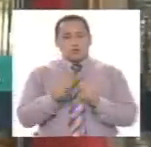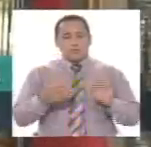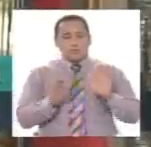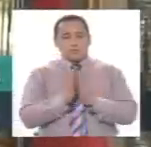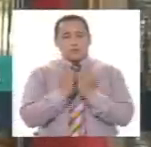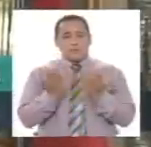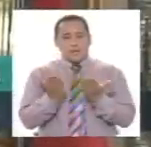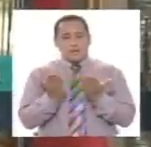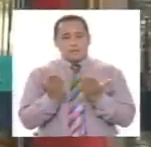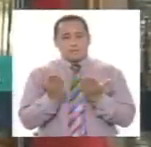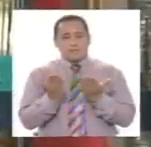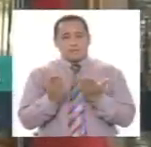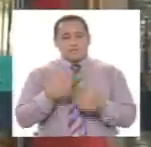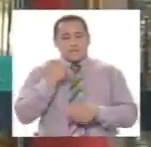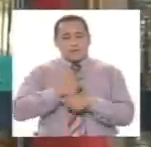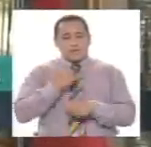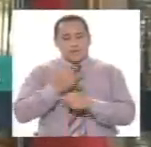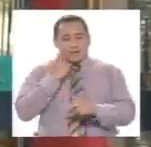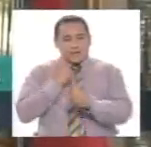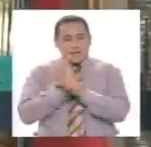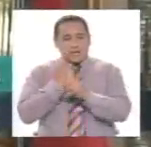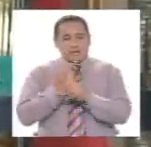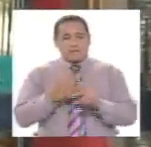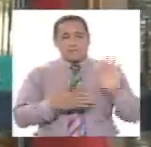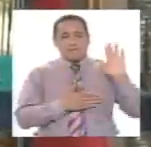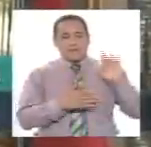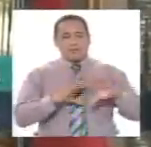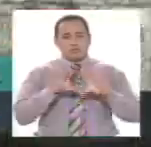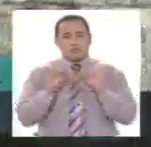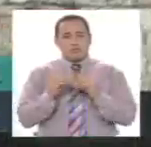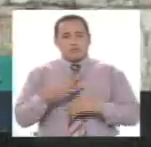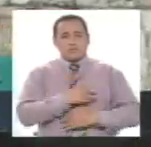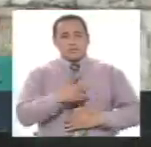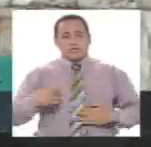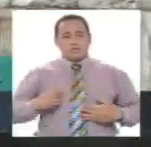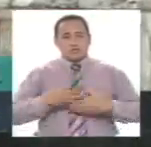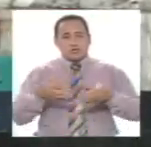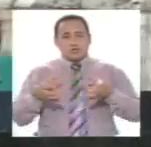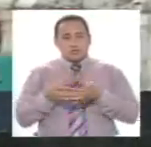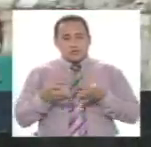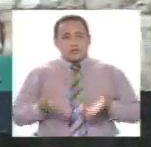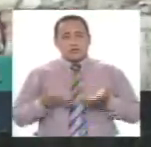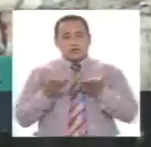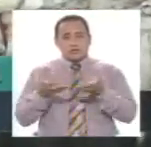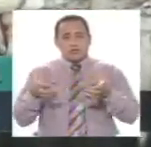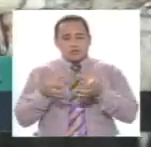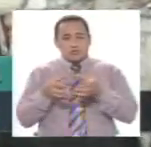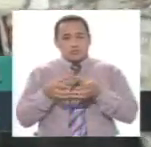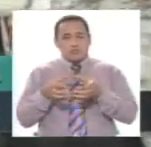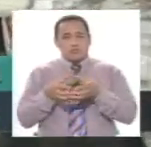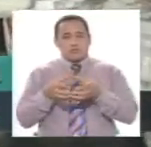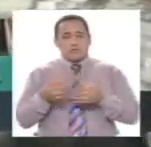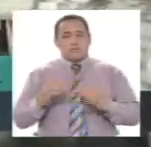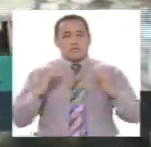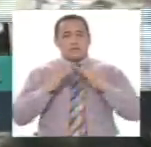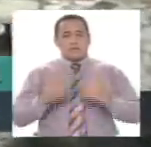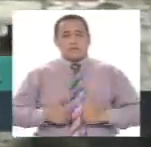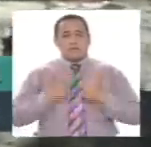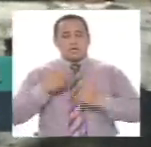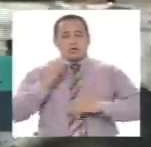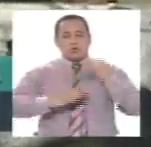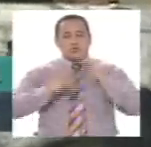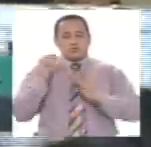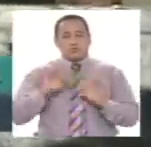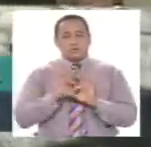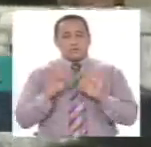evangelios desempeñar leal y fielmente el cargo de Ministro de Estado en el Despacho de Vivienda, Construcción